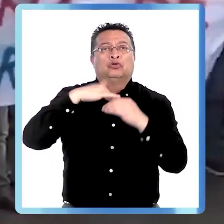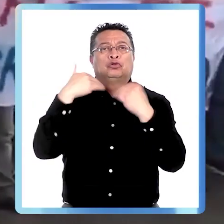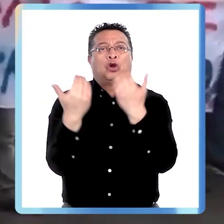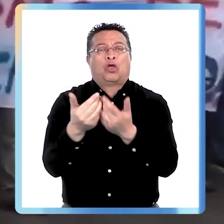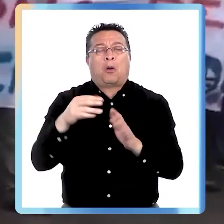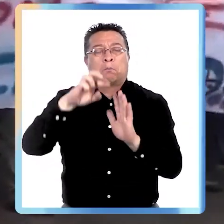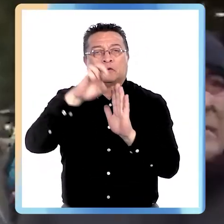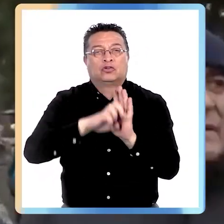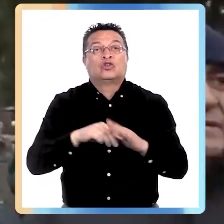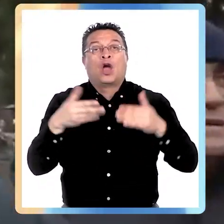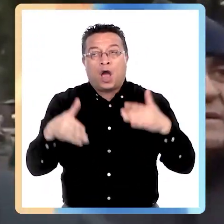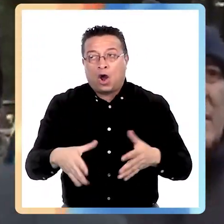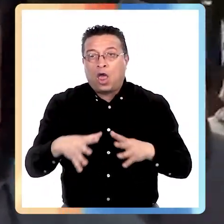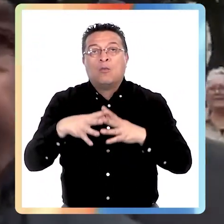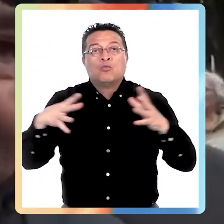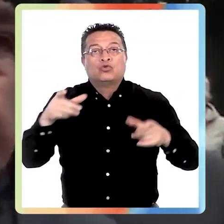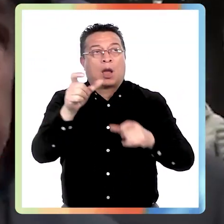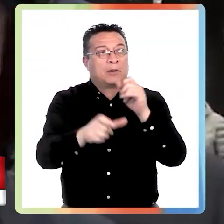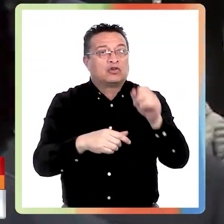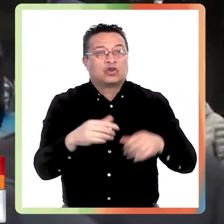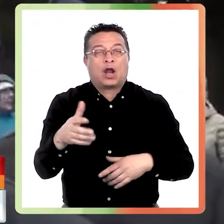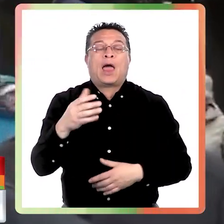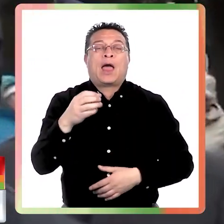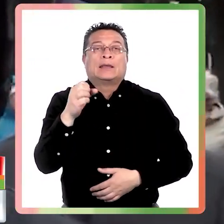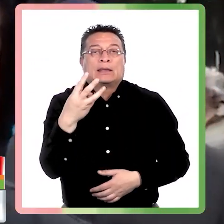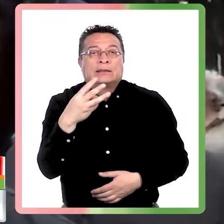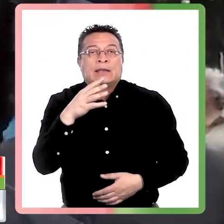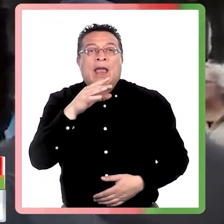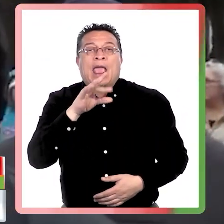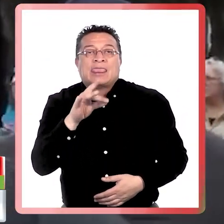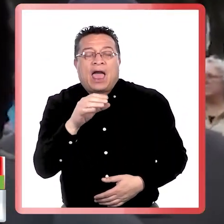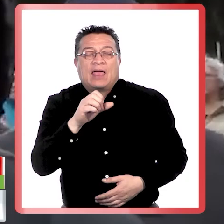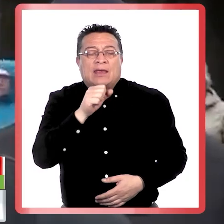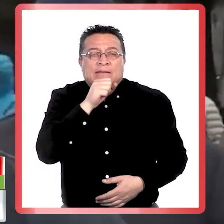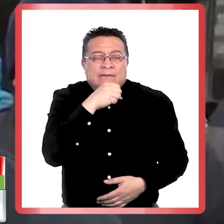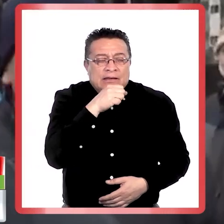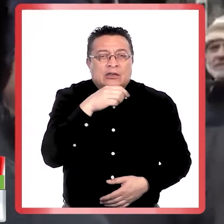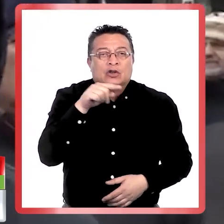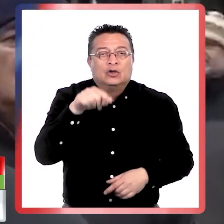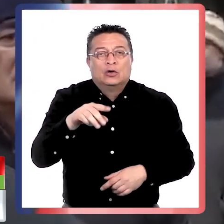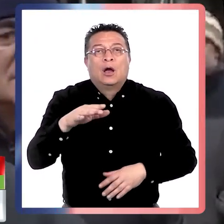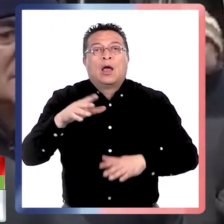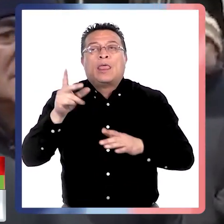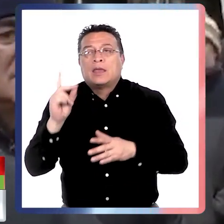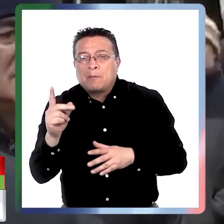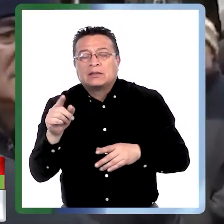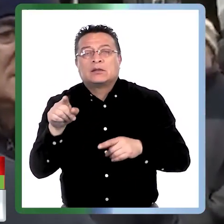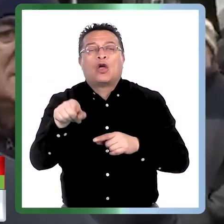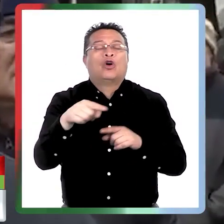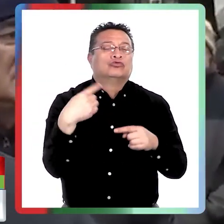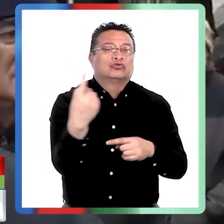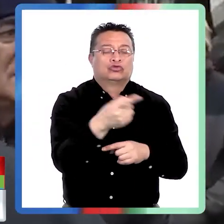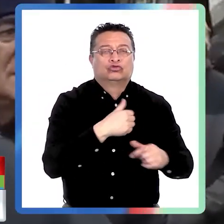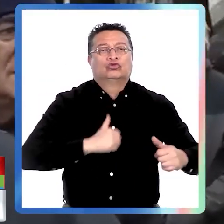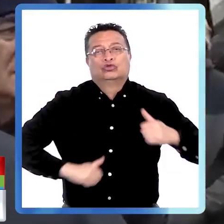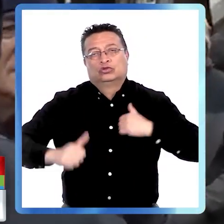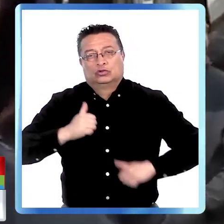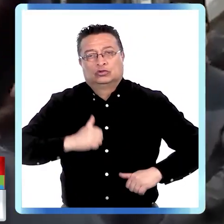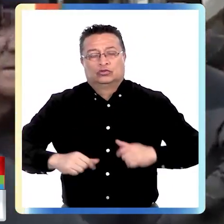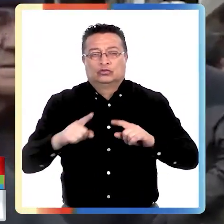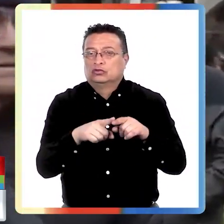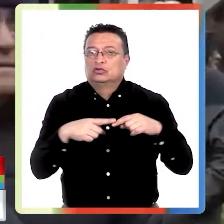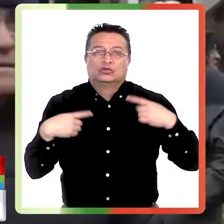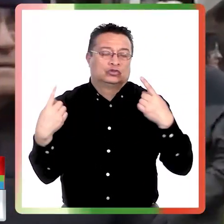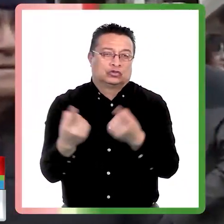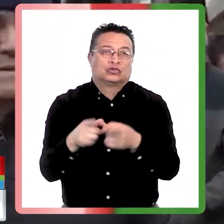de todos los proyectos. Actualmente hay harta gente de la tercera edad, gente que es jubilada, minusválido, y toda esa gente va a